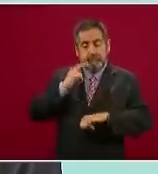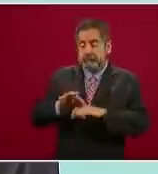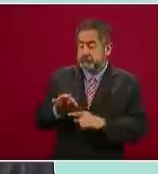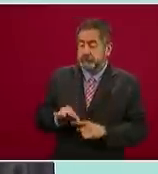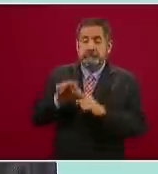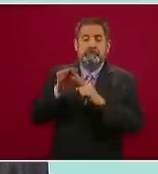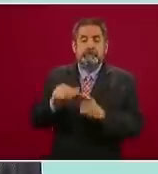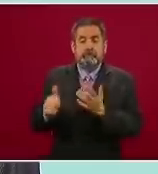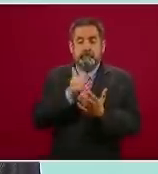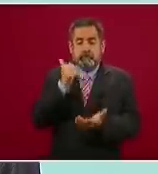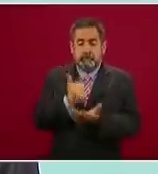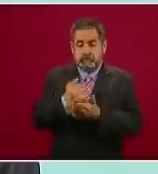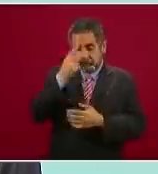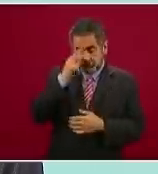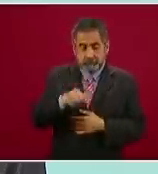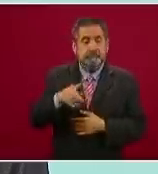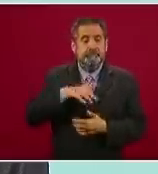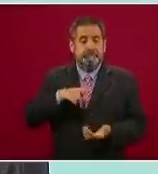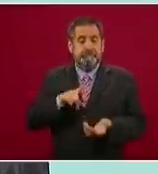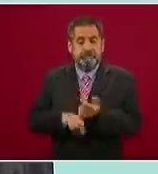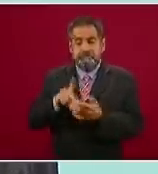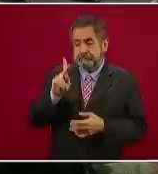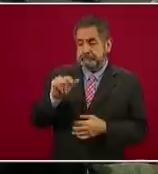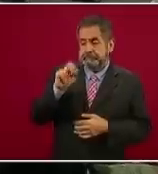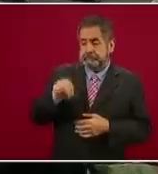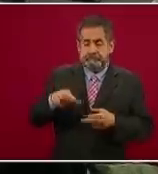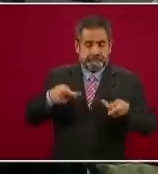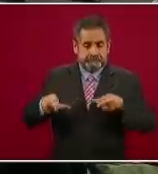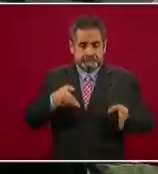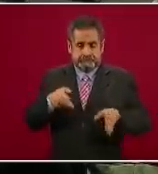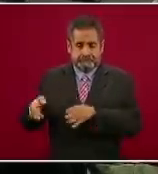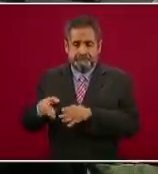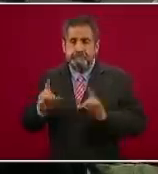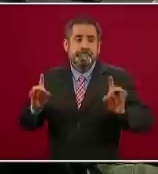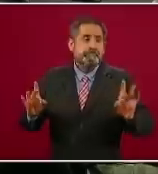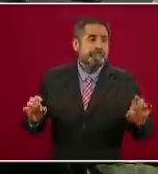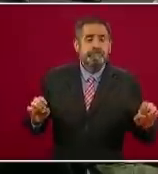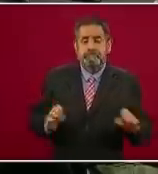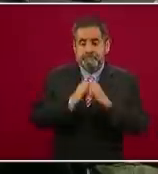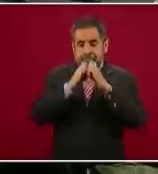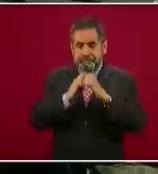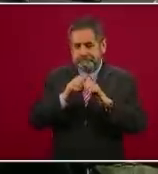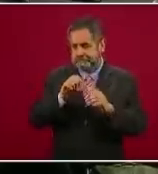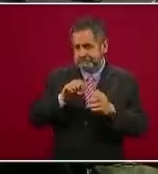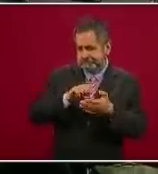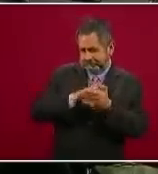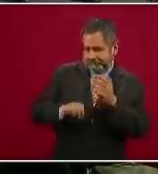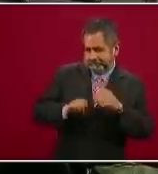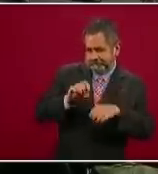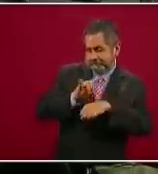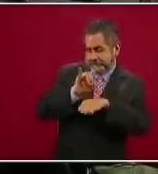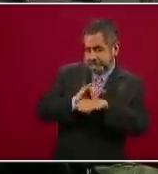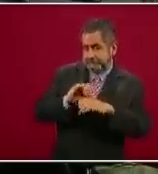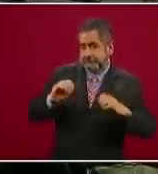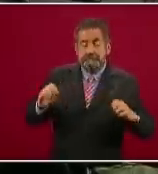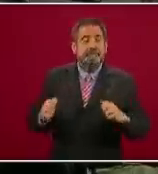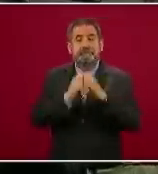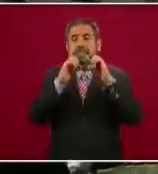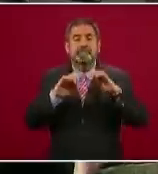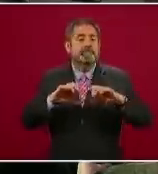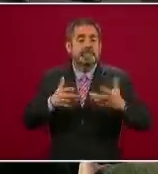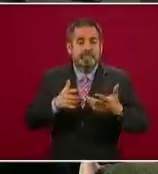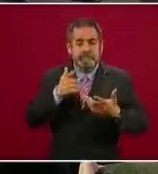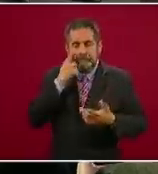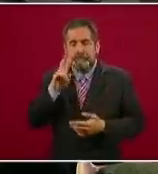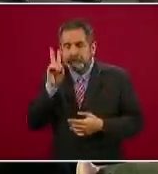que aprovechó planes de preparación que tenía para diversas emergencias y las canalizó para realizar los simulacros